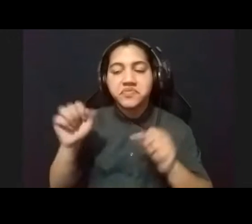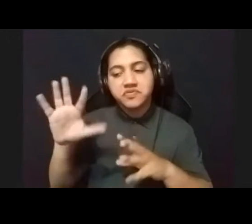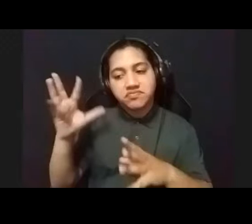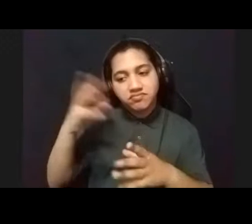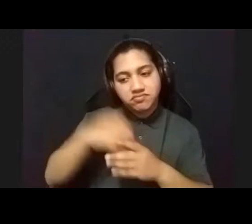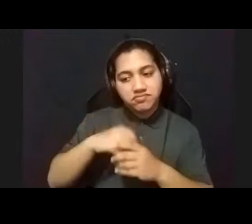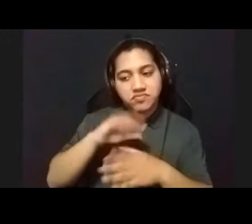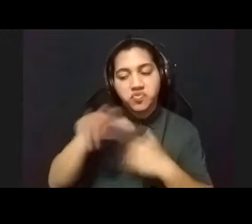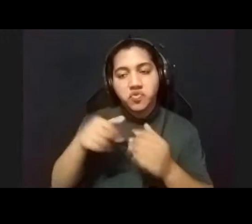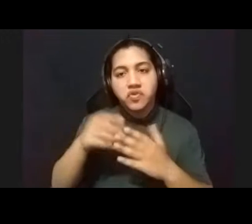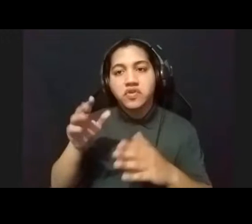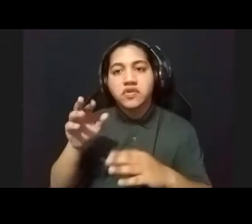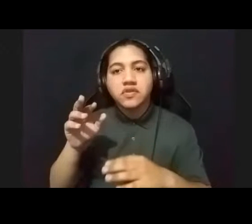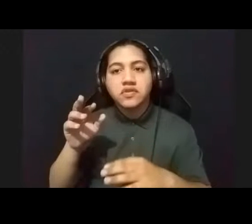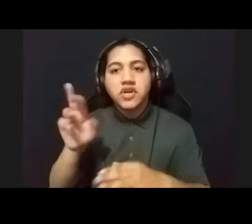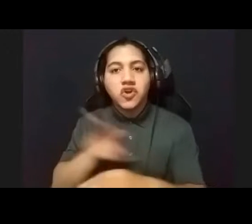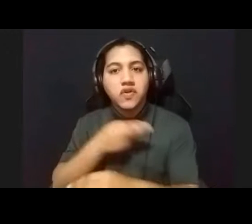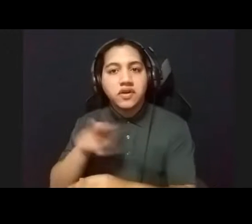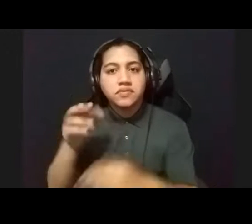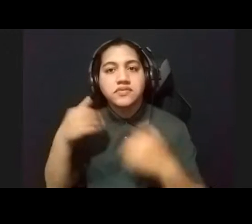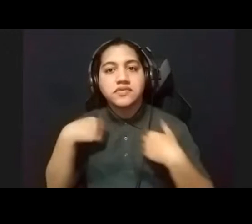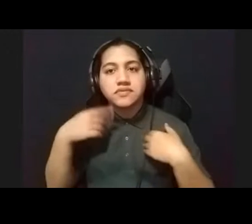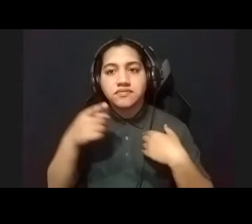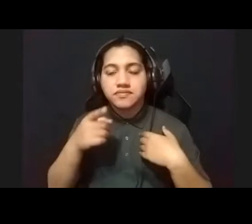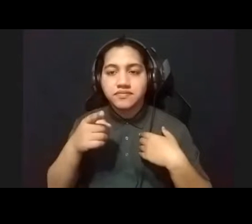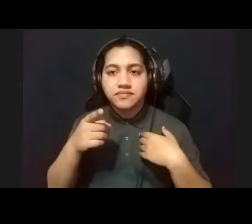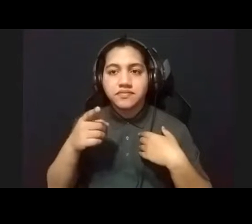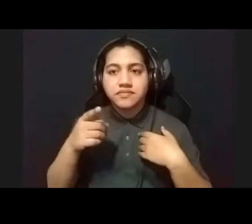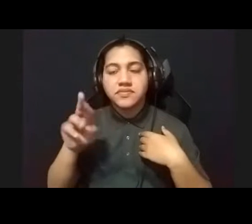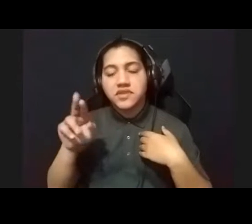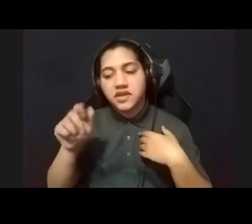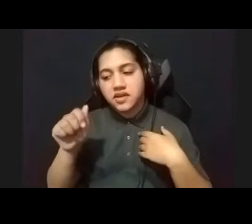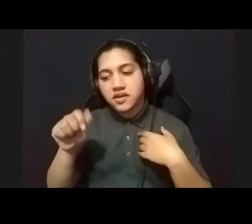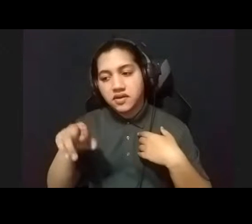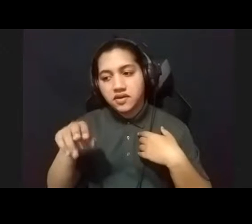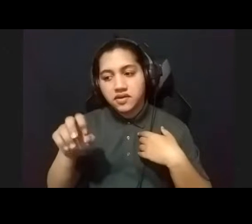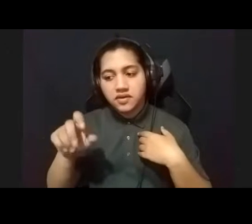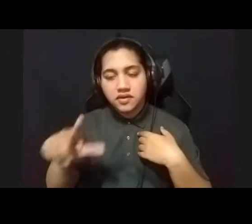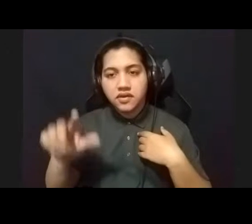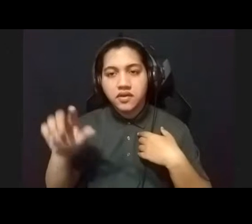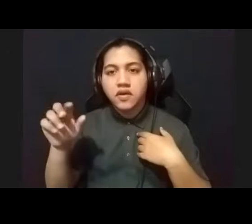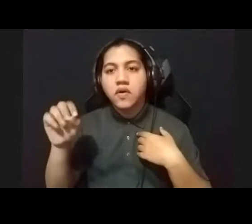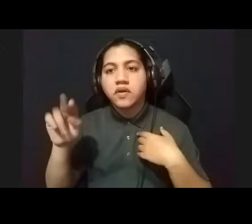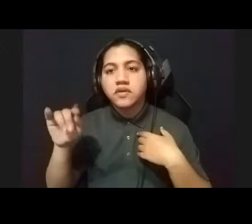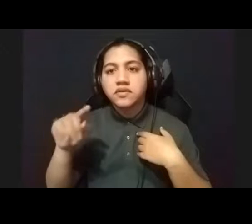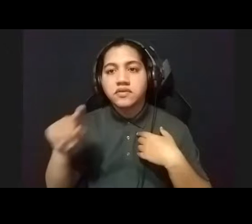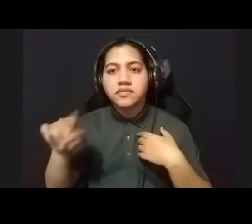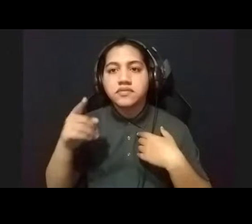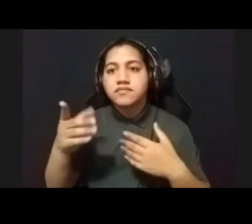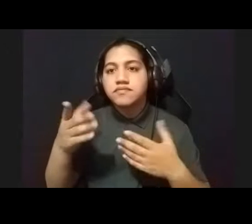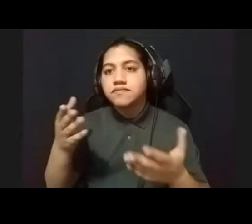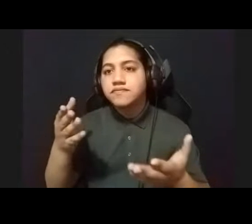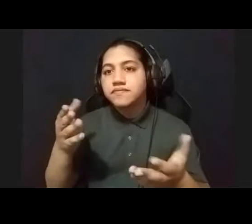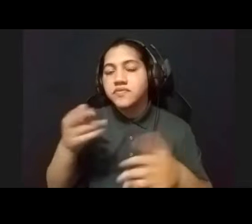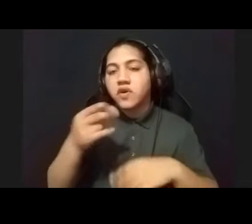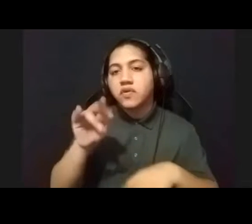los ritmos que nosotros tenemos. De hecho, Raquel Ortiz, en una de las versiones que se hizo para Hunter College, que se